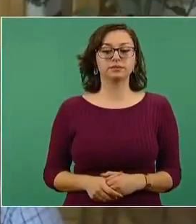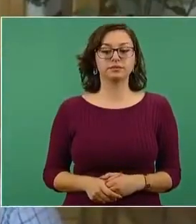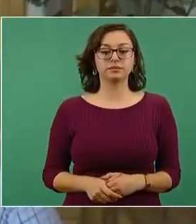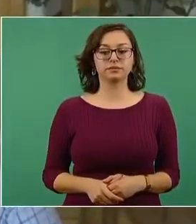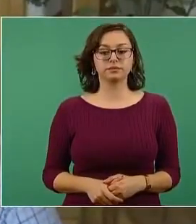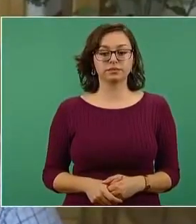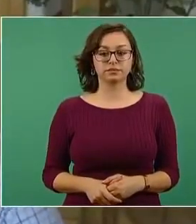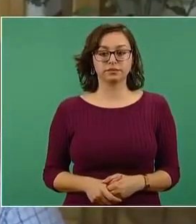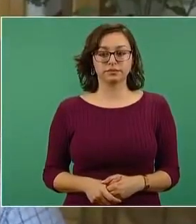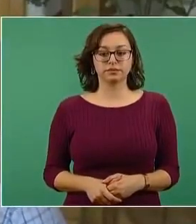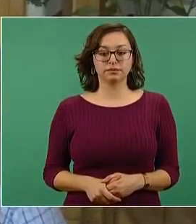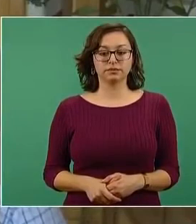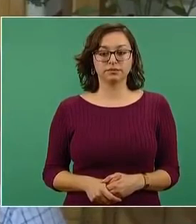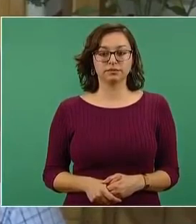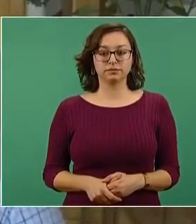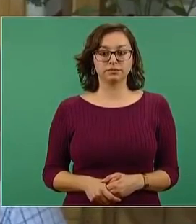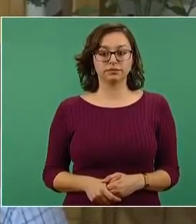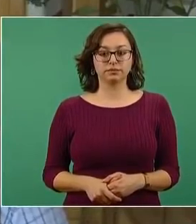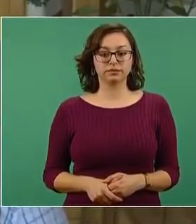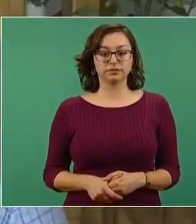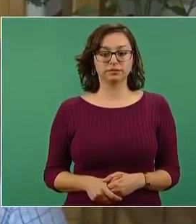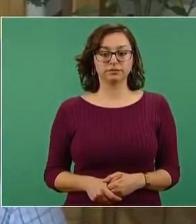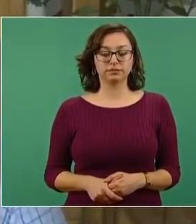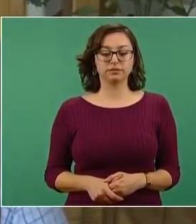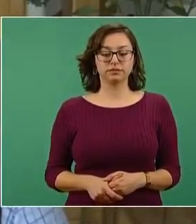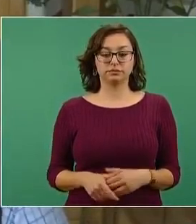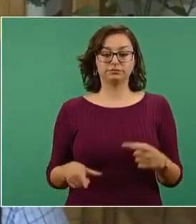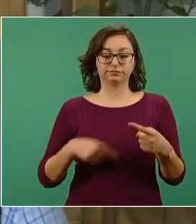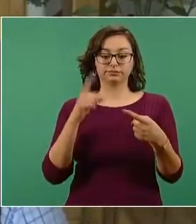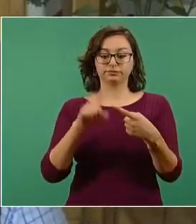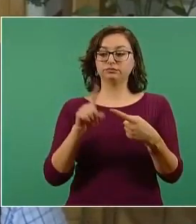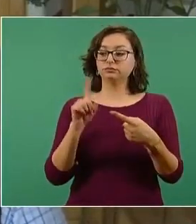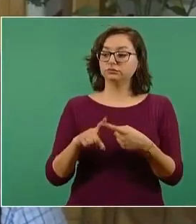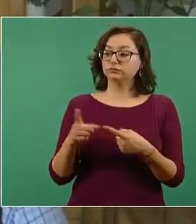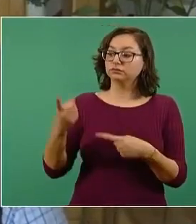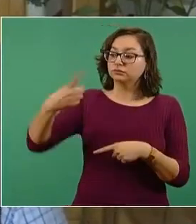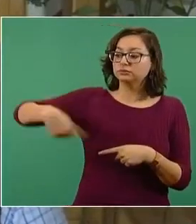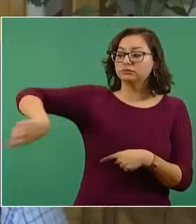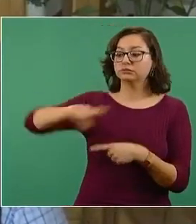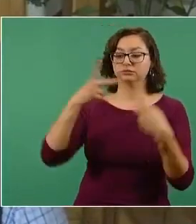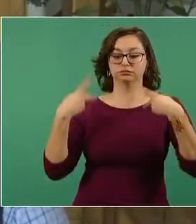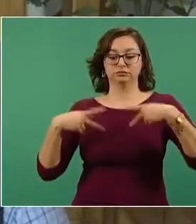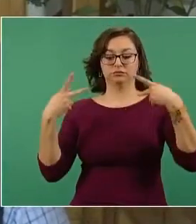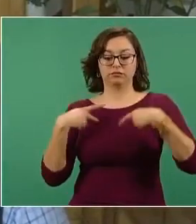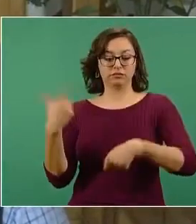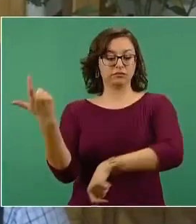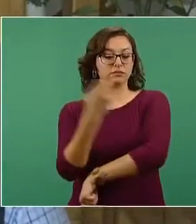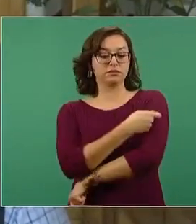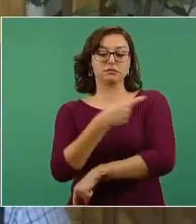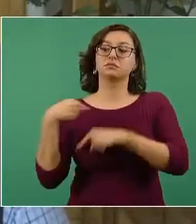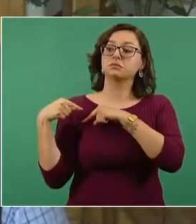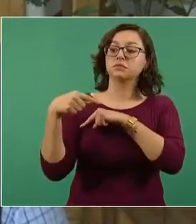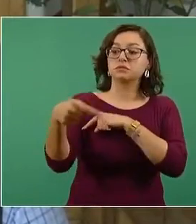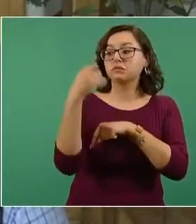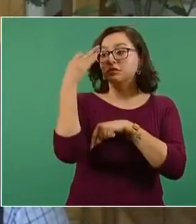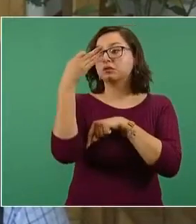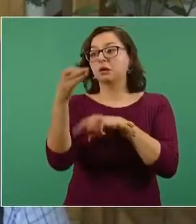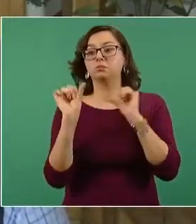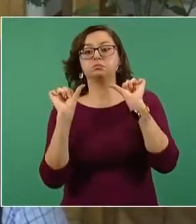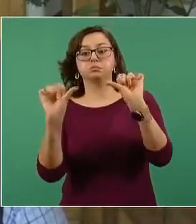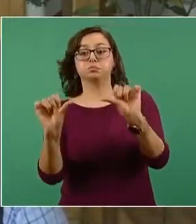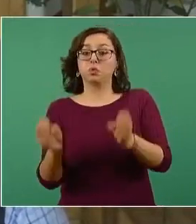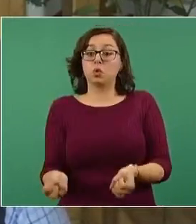está en la expectativa y que se necesita generar más conocimiento como para poder tener